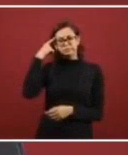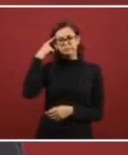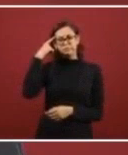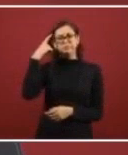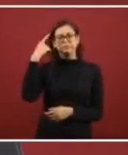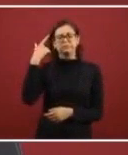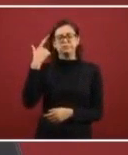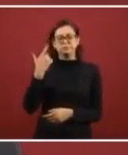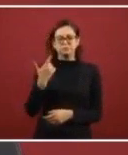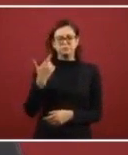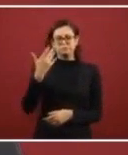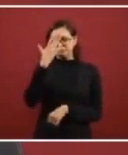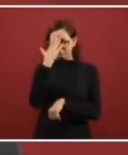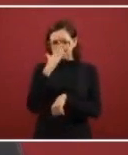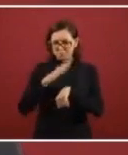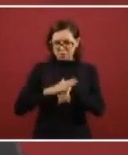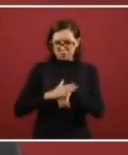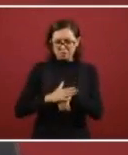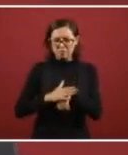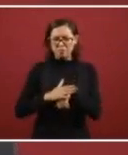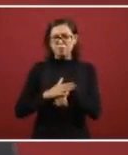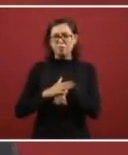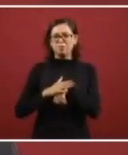de manera